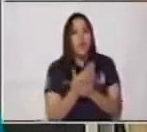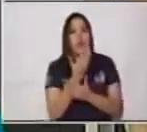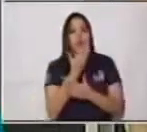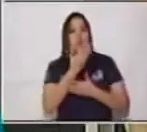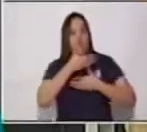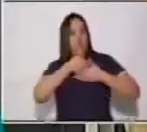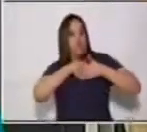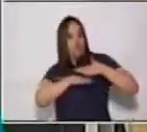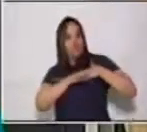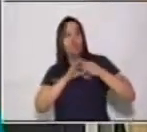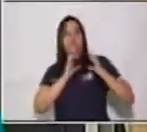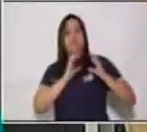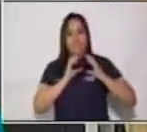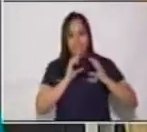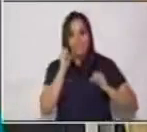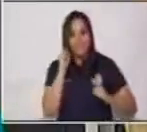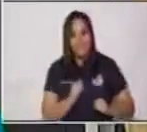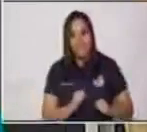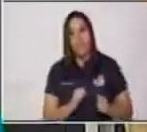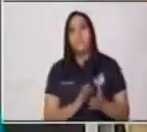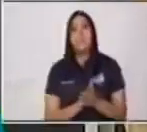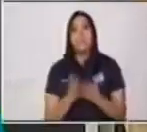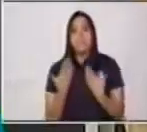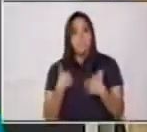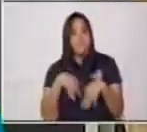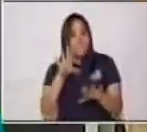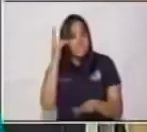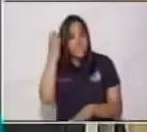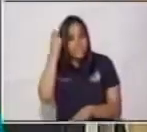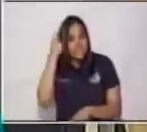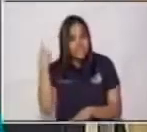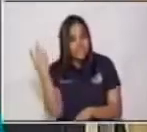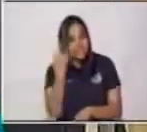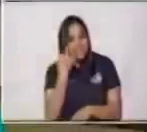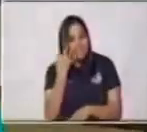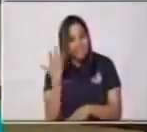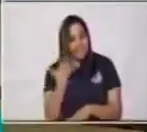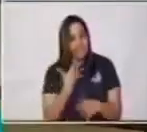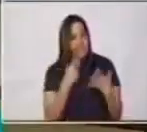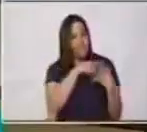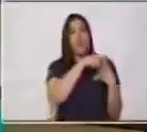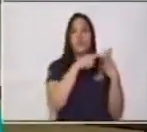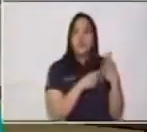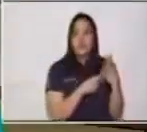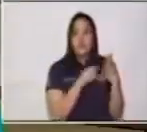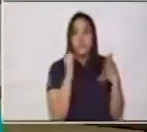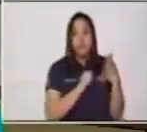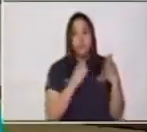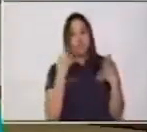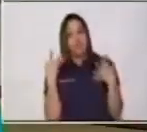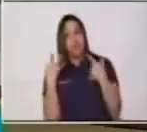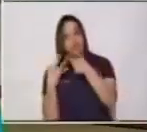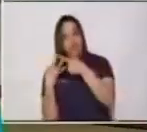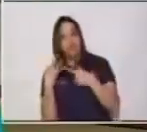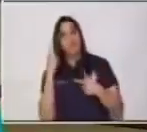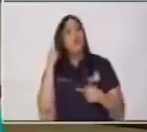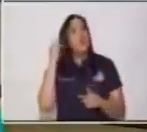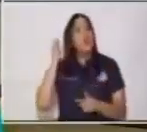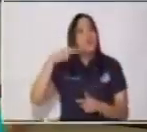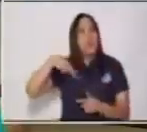interna. Entonces ahora ya tenemos establecido las tramas narrativas y los géneros literarios. Género